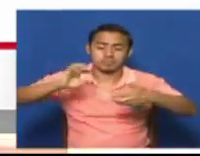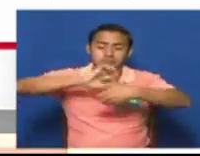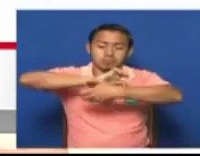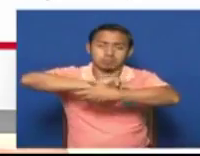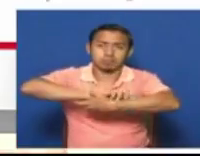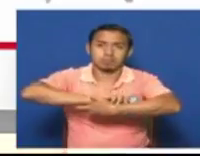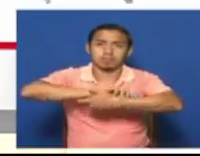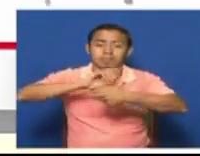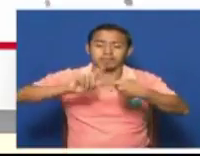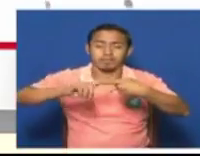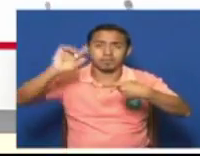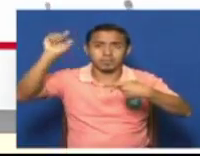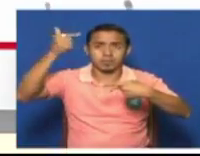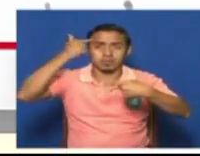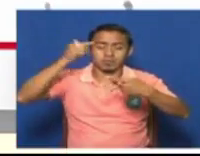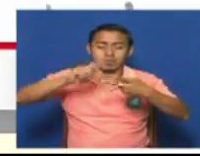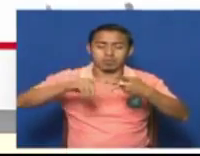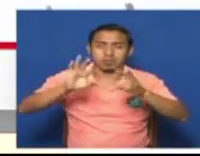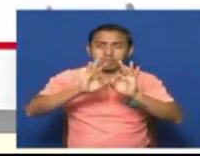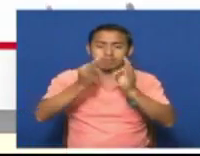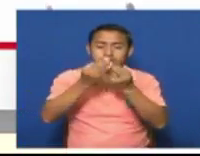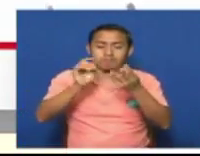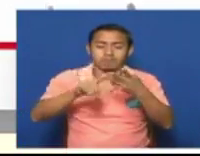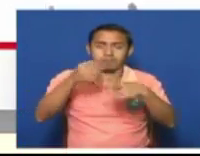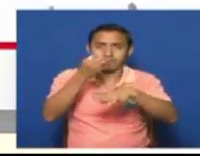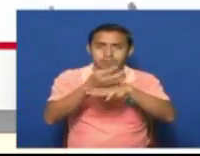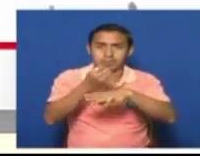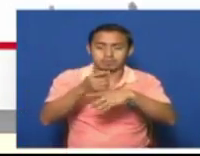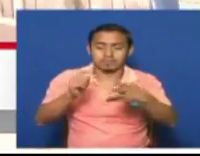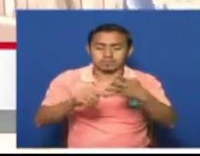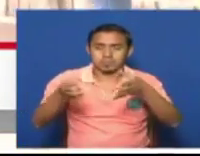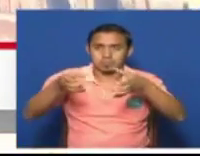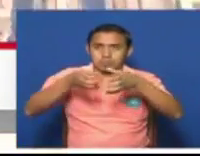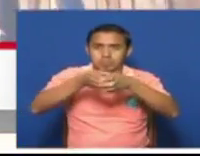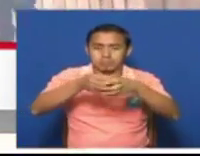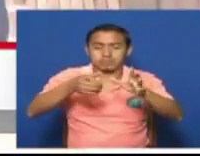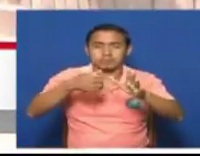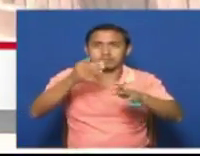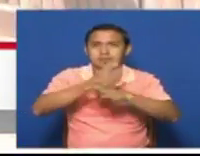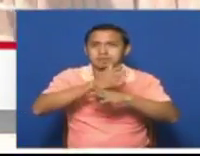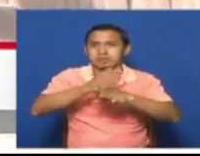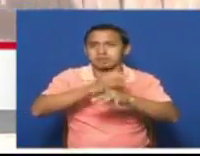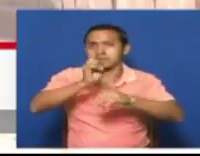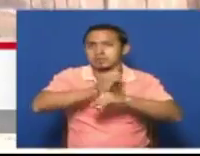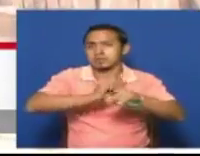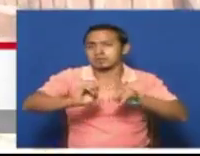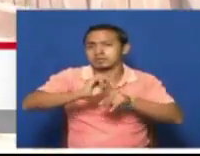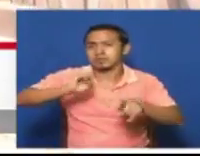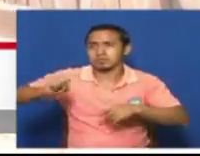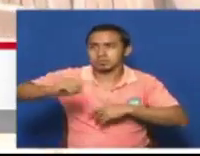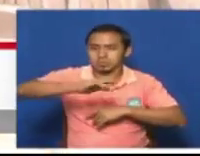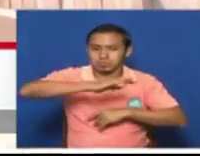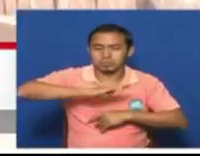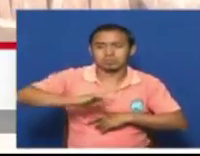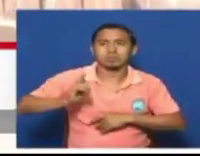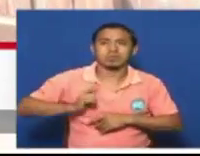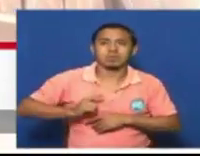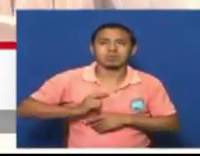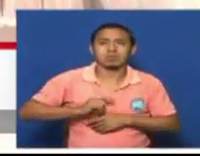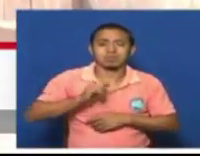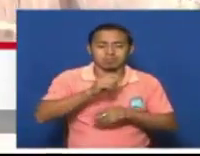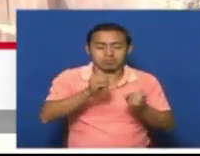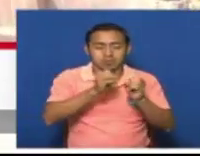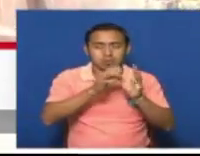las alcaldías las familias las comunidades las organizaciones sociales tenemos que consolidar ese modelo